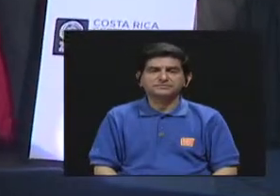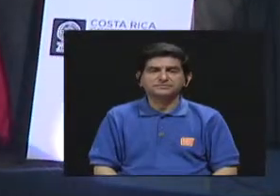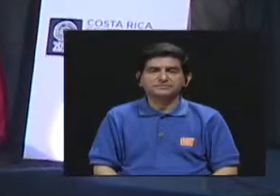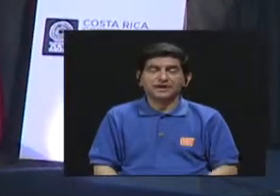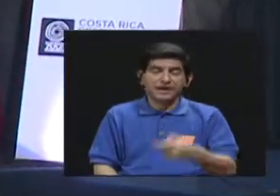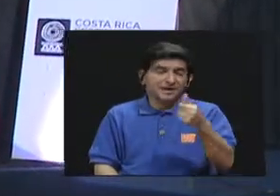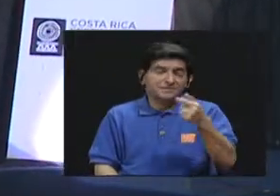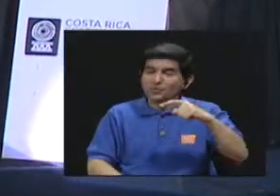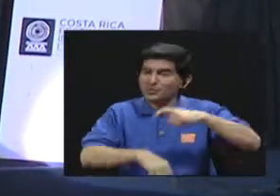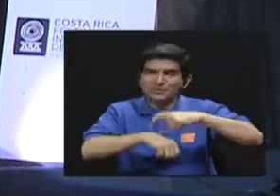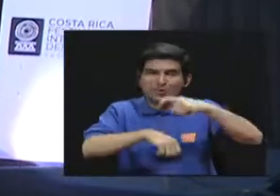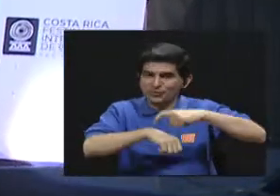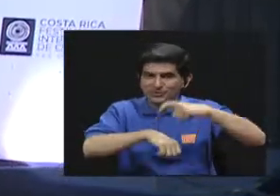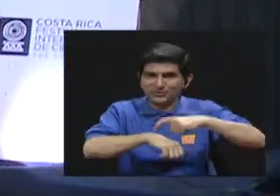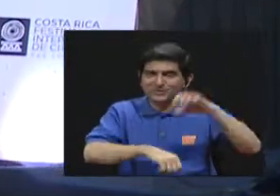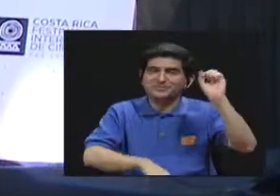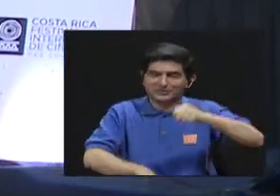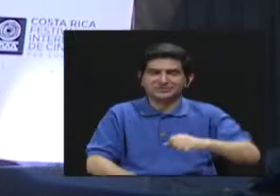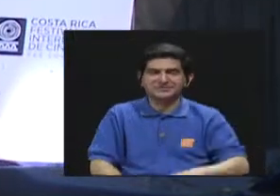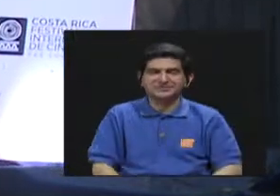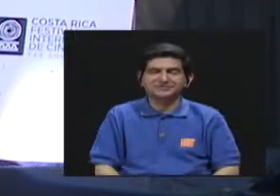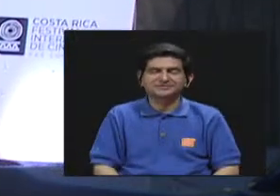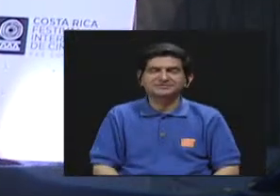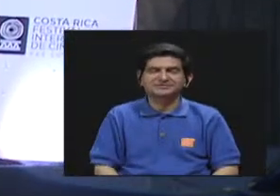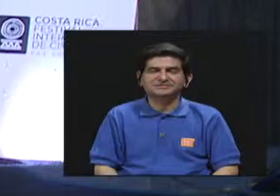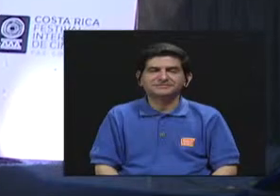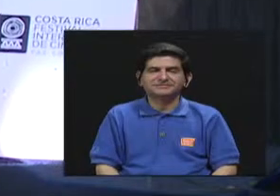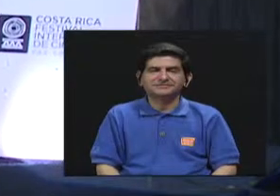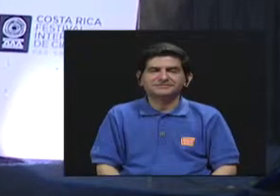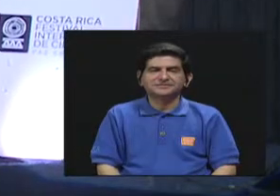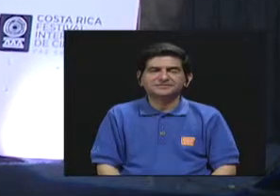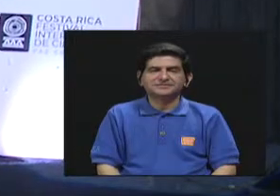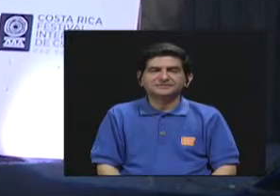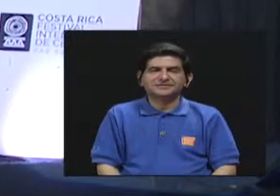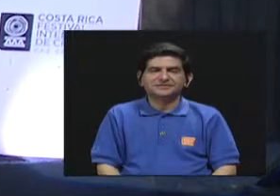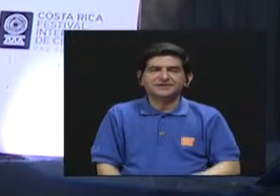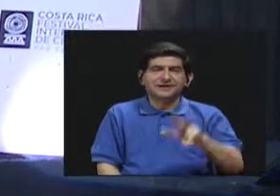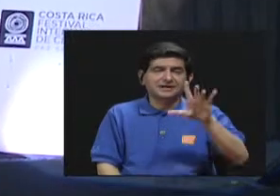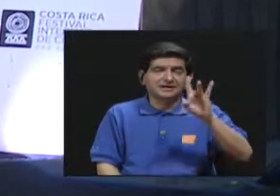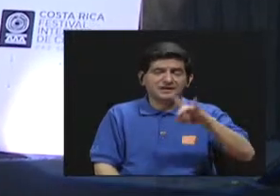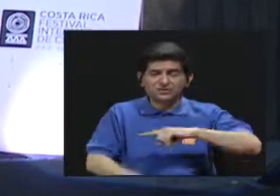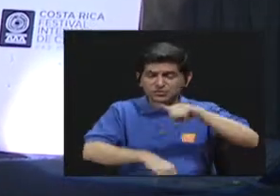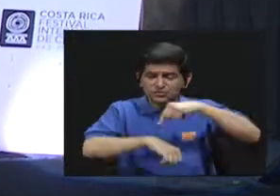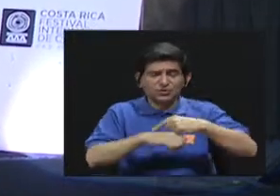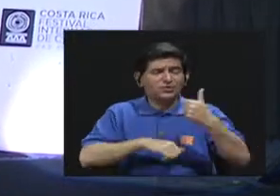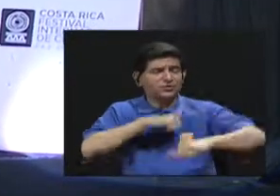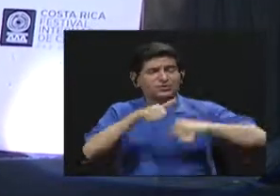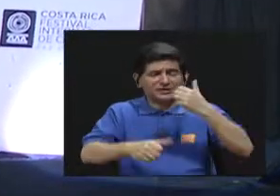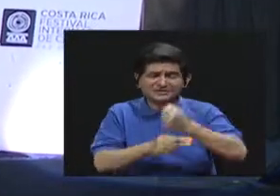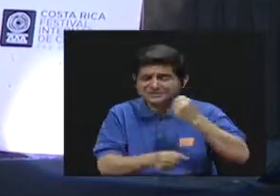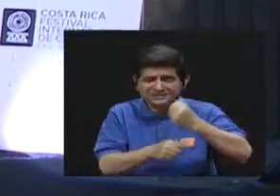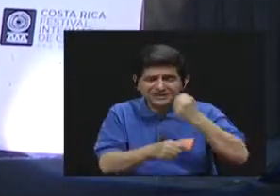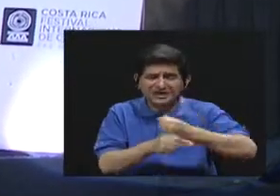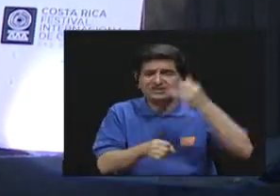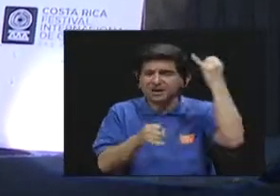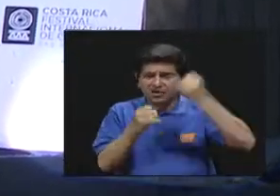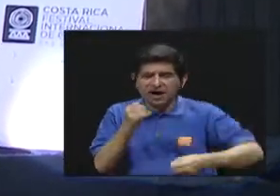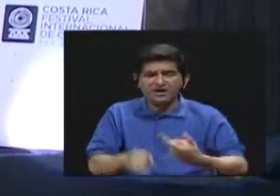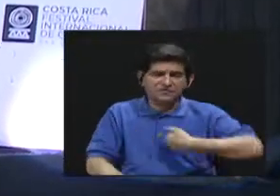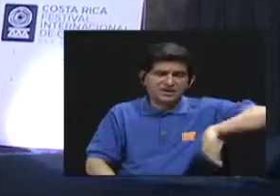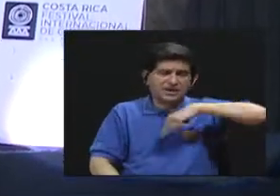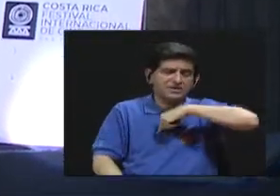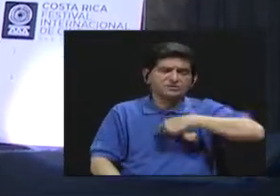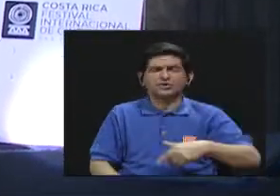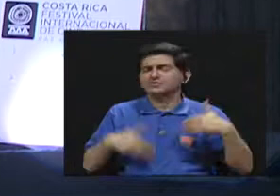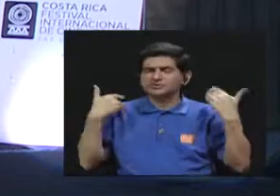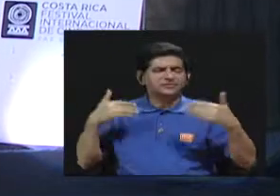Cortos de tiempo. Cortos de tiempo, así es. Fueron 48 horas de mucho esfuerzo y mucho trabajo y al final yo creo que todos estamos muy